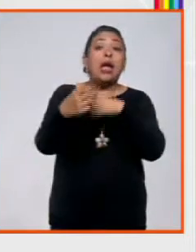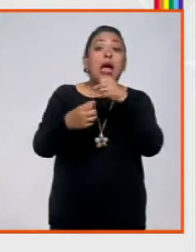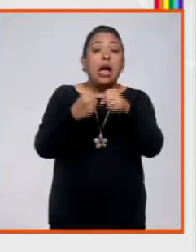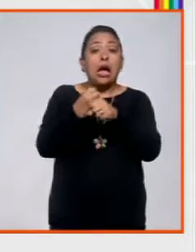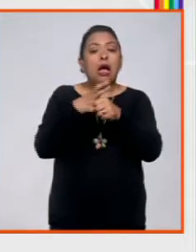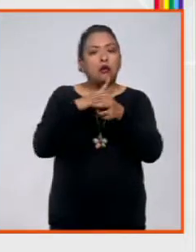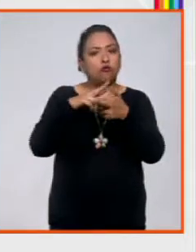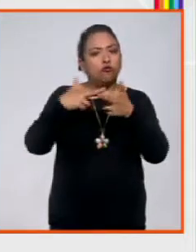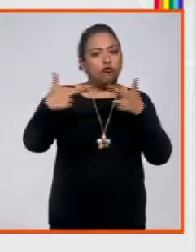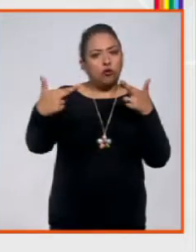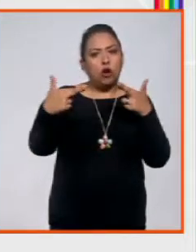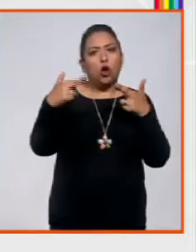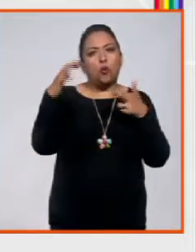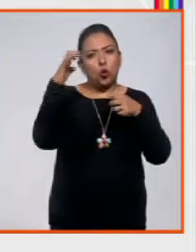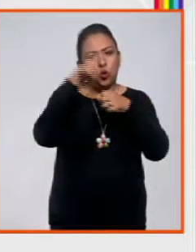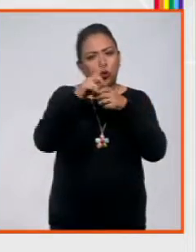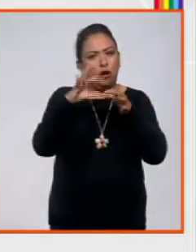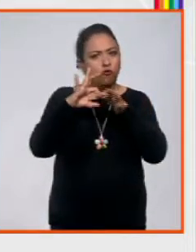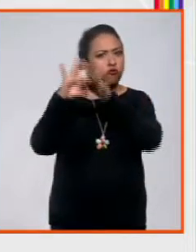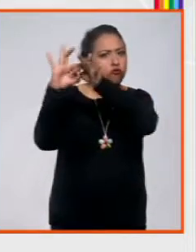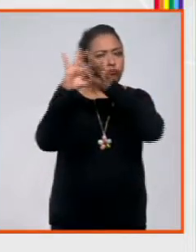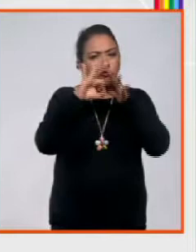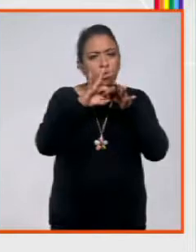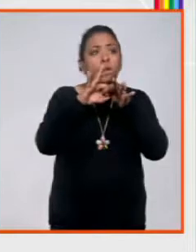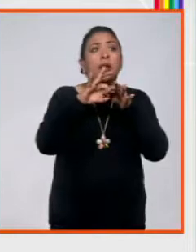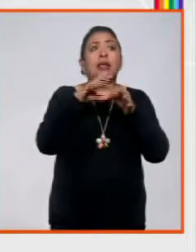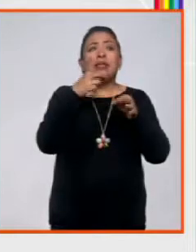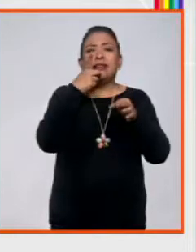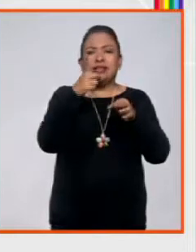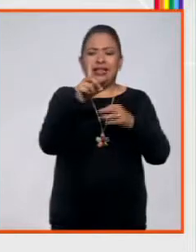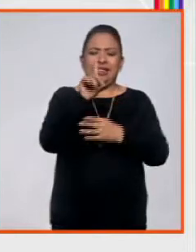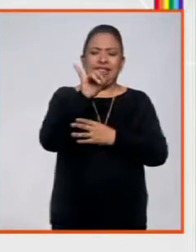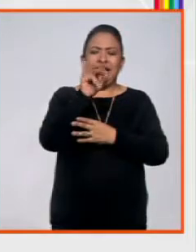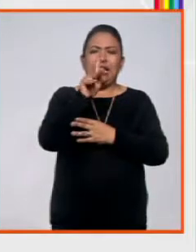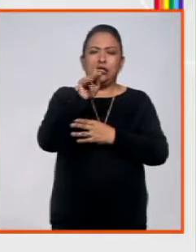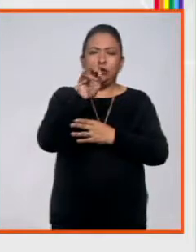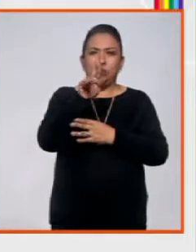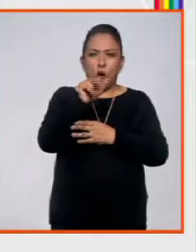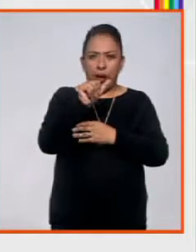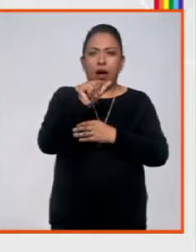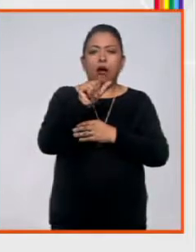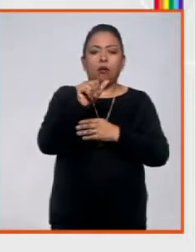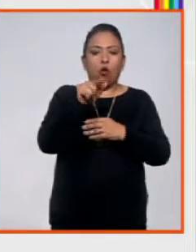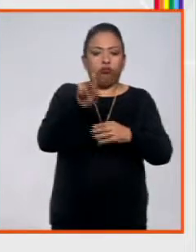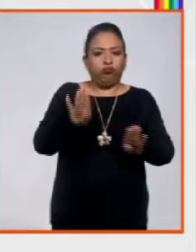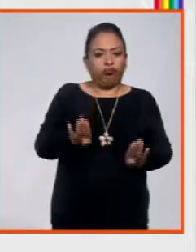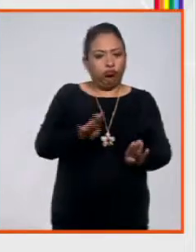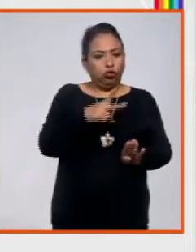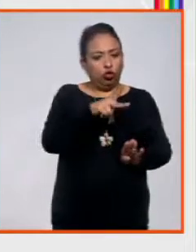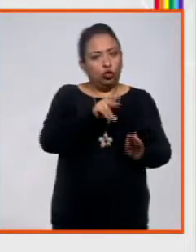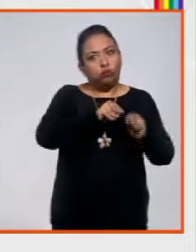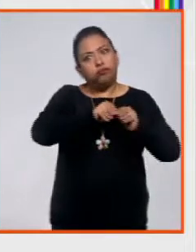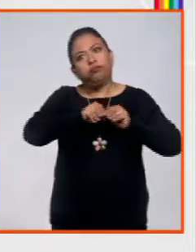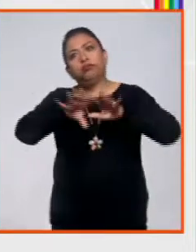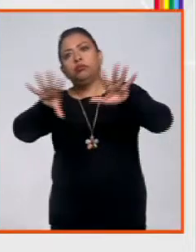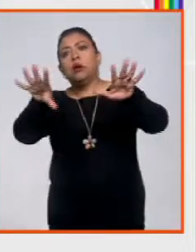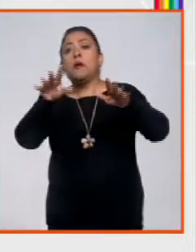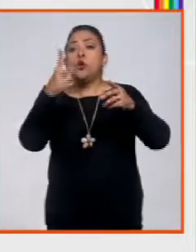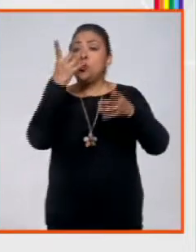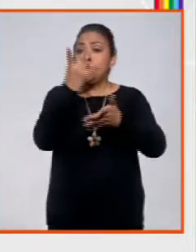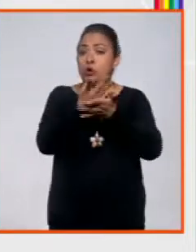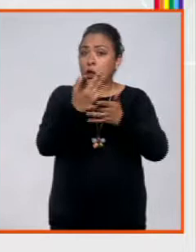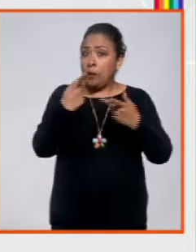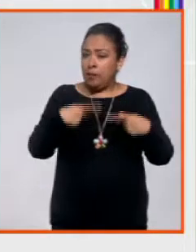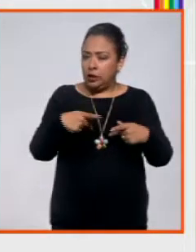relación cultural con méxico muy intensa y cuando hablamos de diáspora cultural no sólo pensamos en personas en artistas sino también en obras de arte mexicanas de alguna manera han